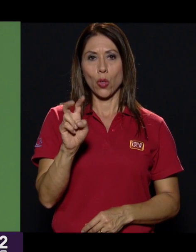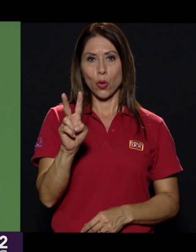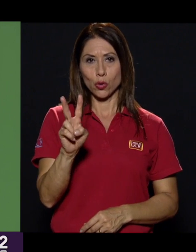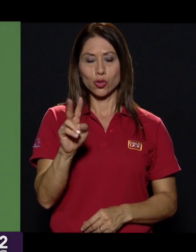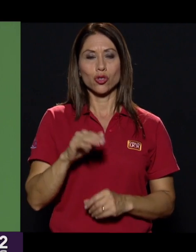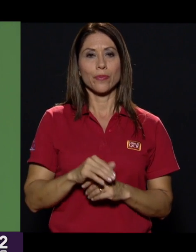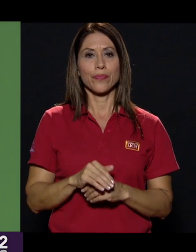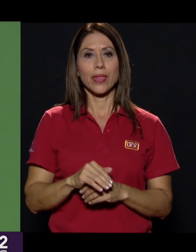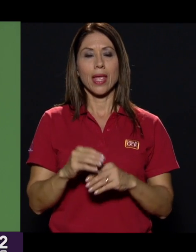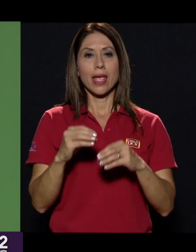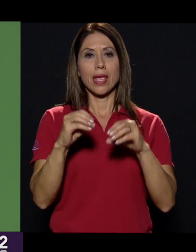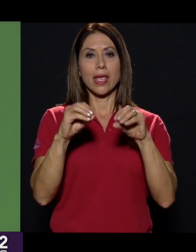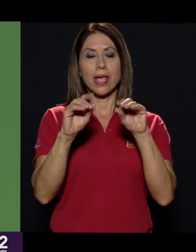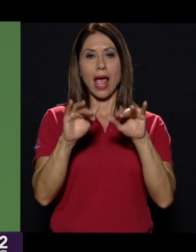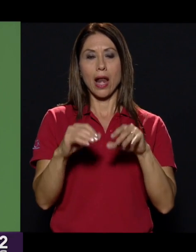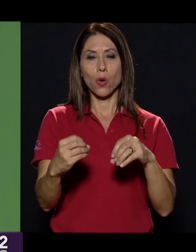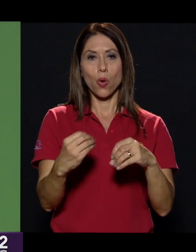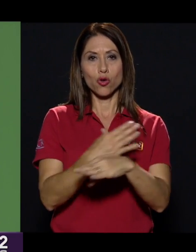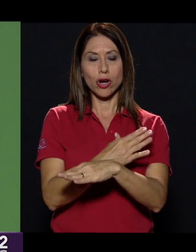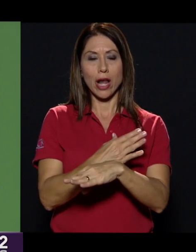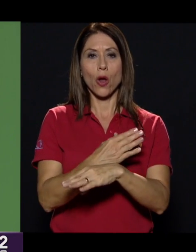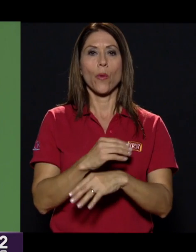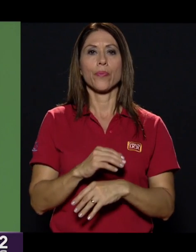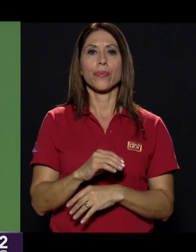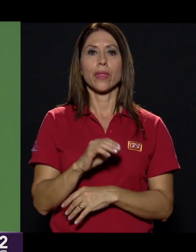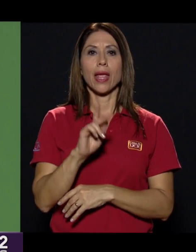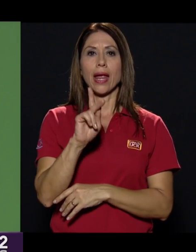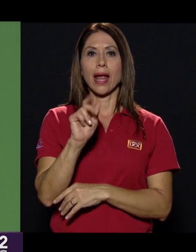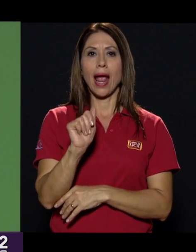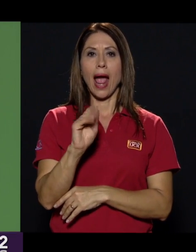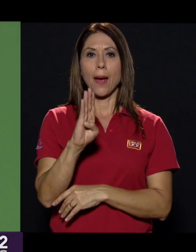85950502, y al correo